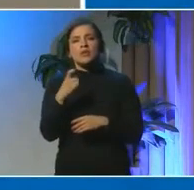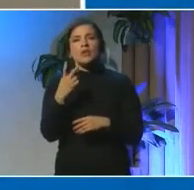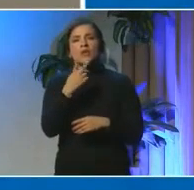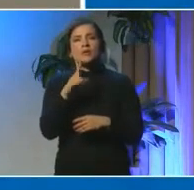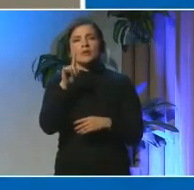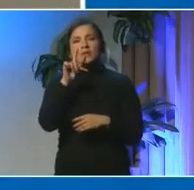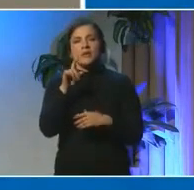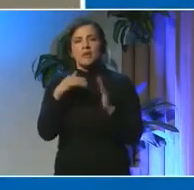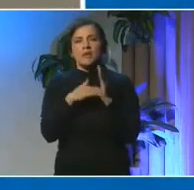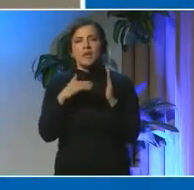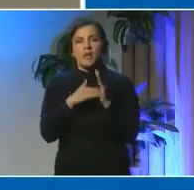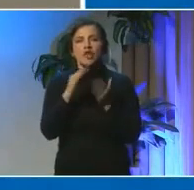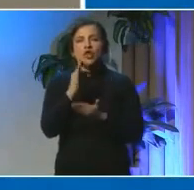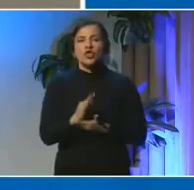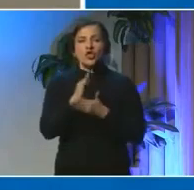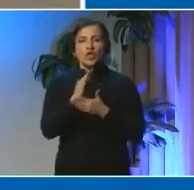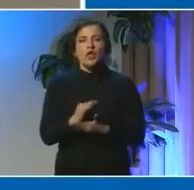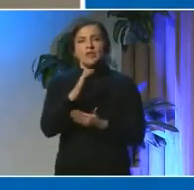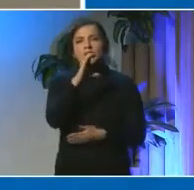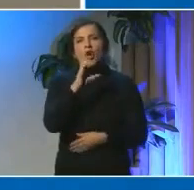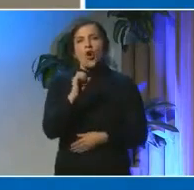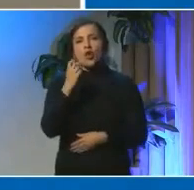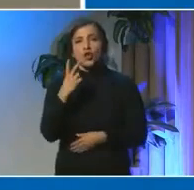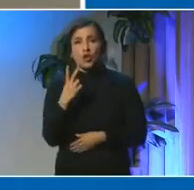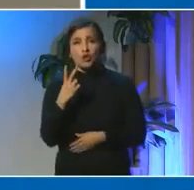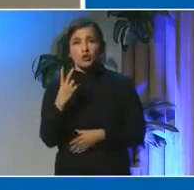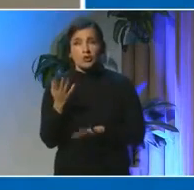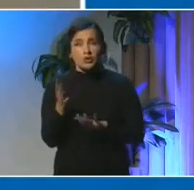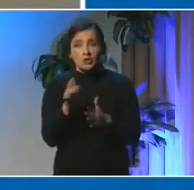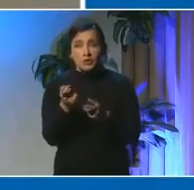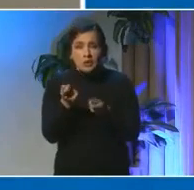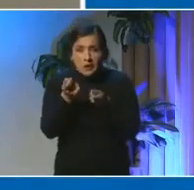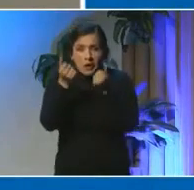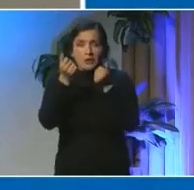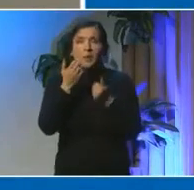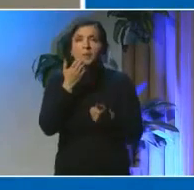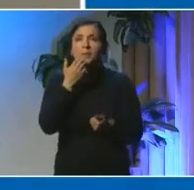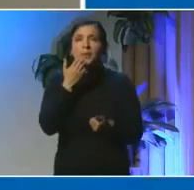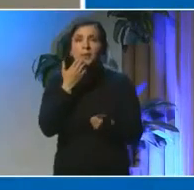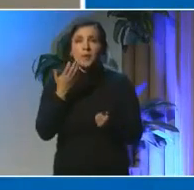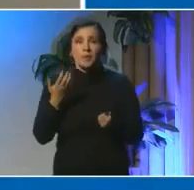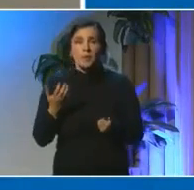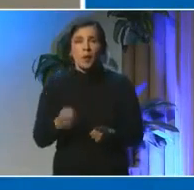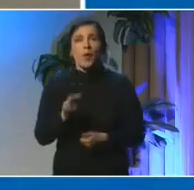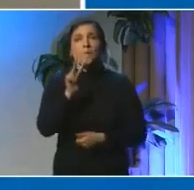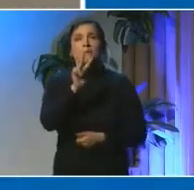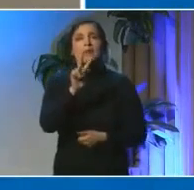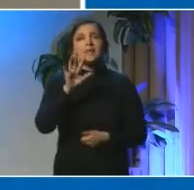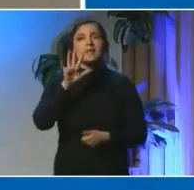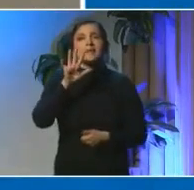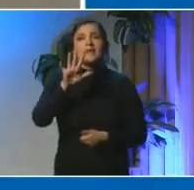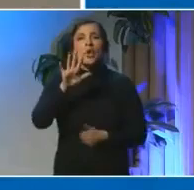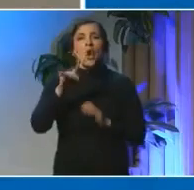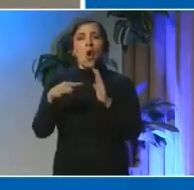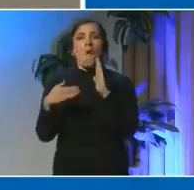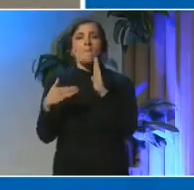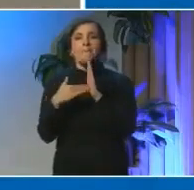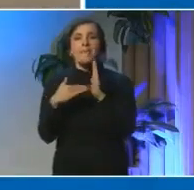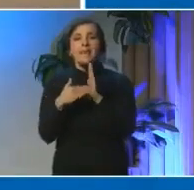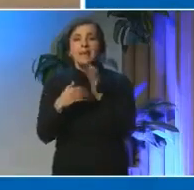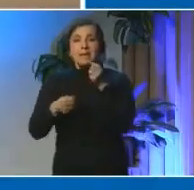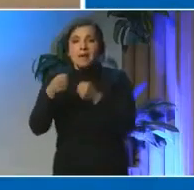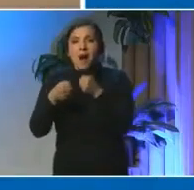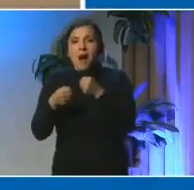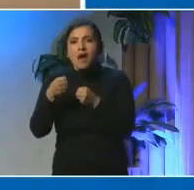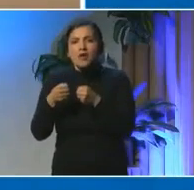CO2 Y eso quiere decir que son casi 20 como si no pusieras a rodar 25,000 carros en términos de ventas Perdón